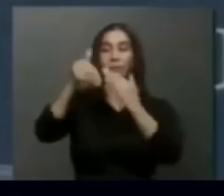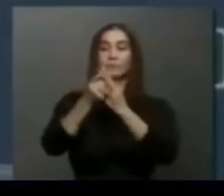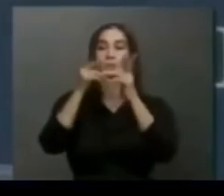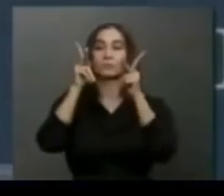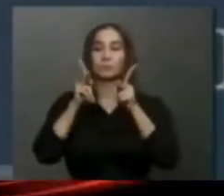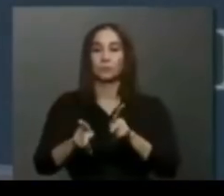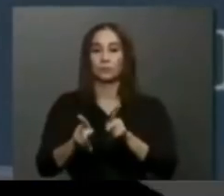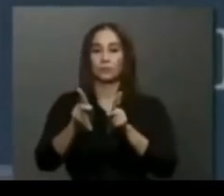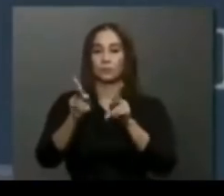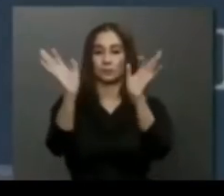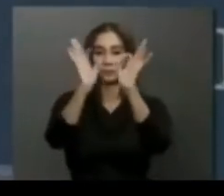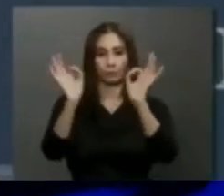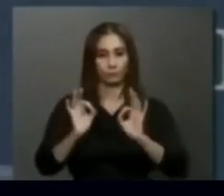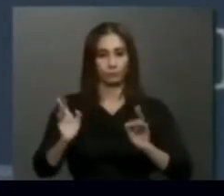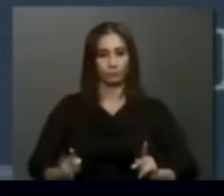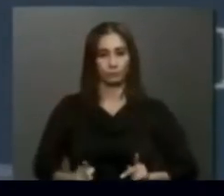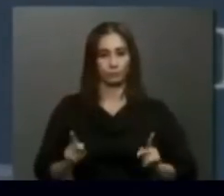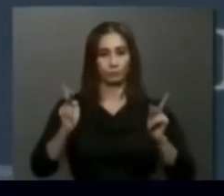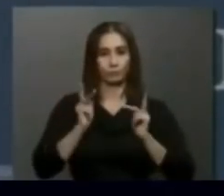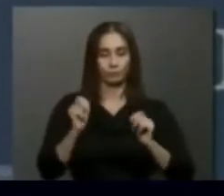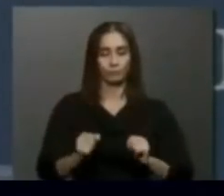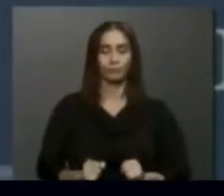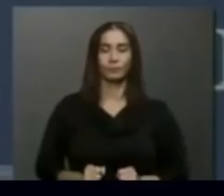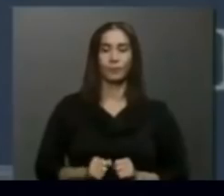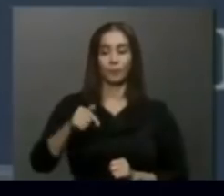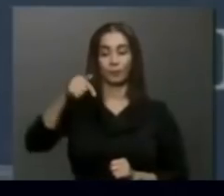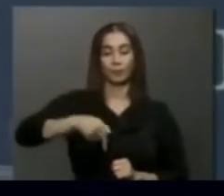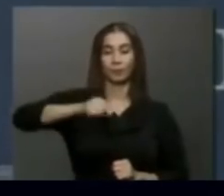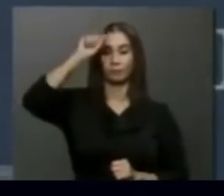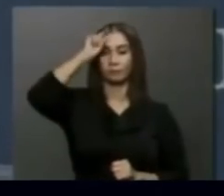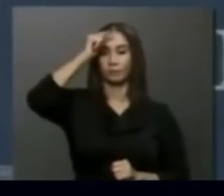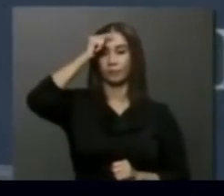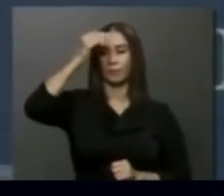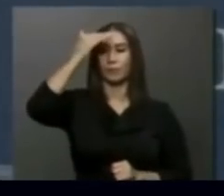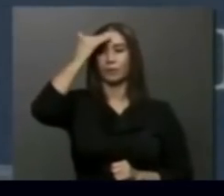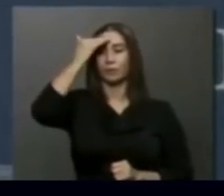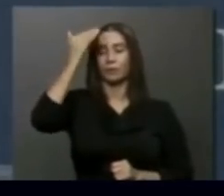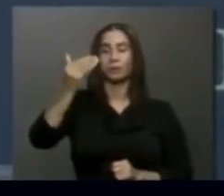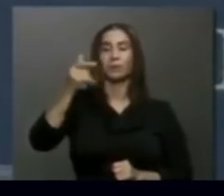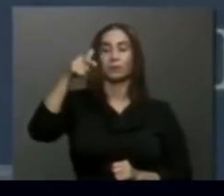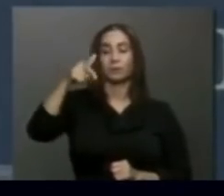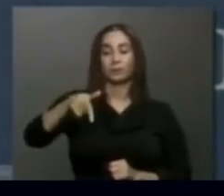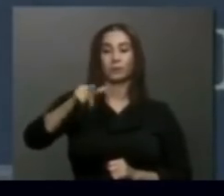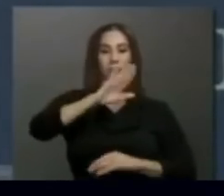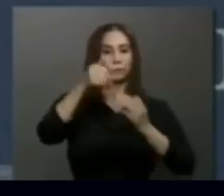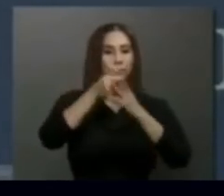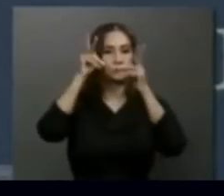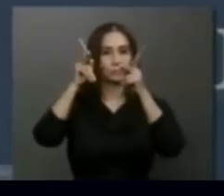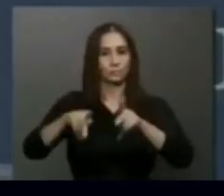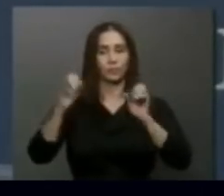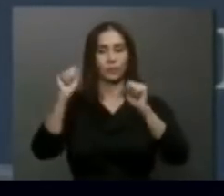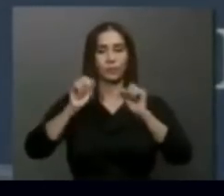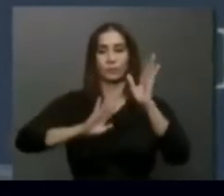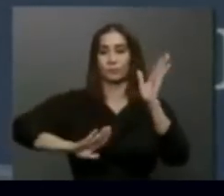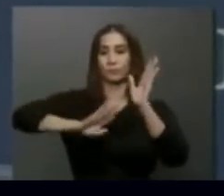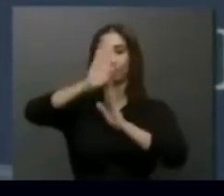personas y a sus condiciones de vida. En nuestro gobierno estamos convencidos de que las personas pueden